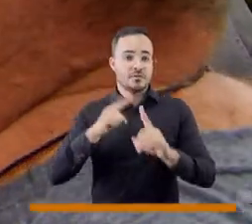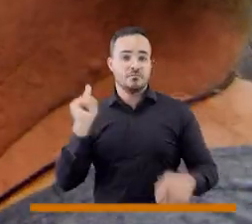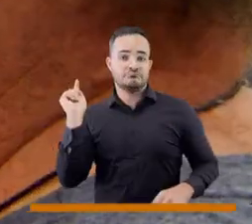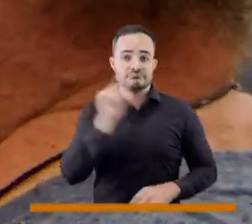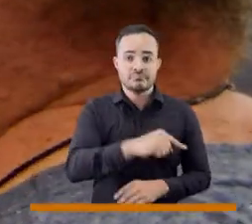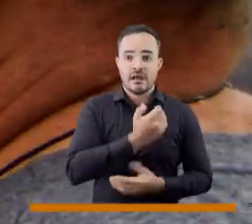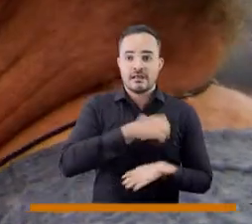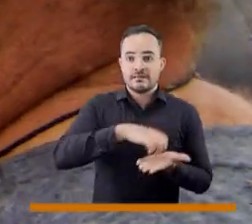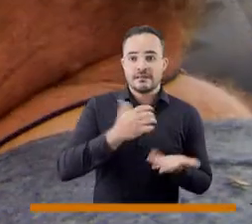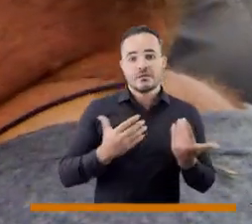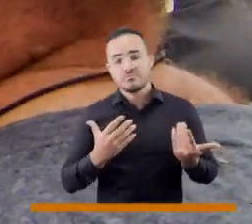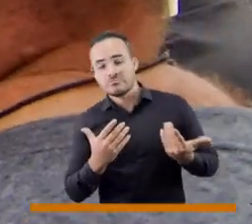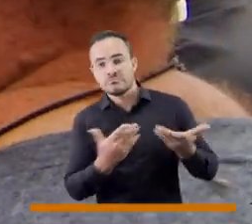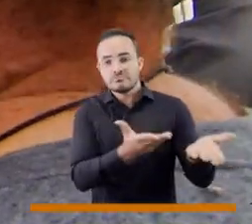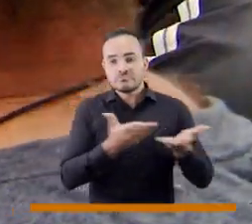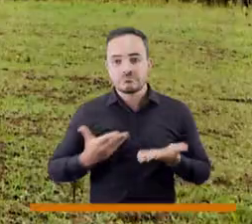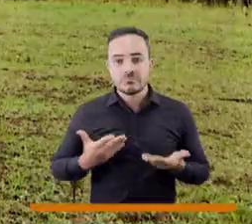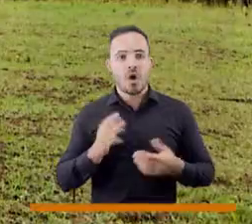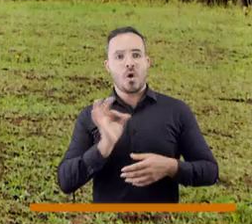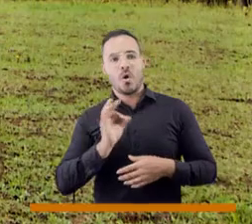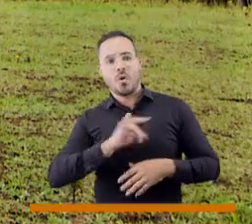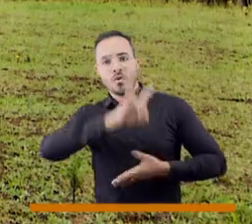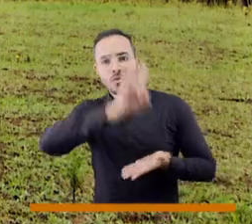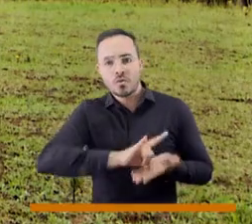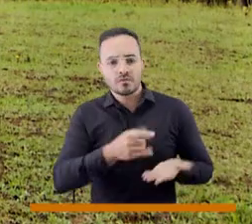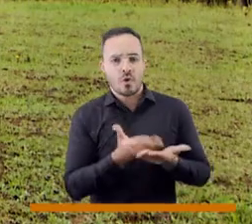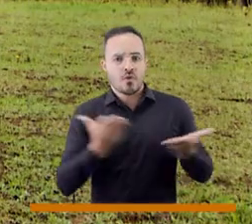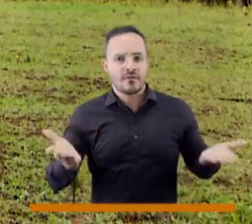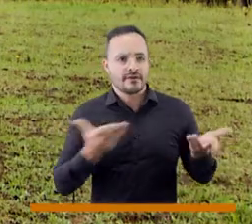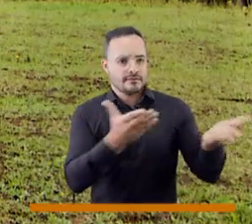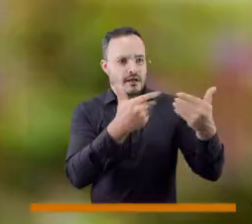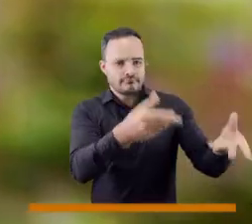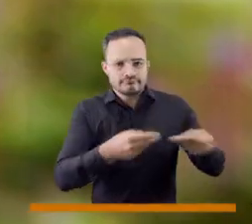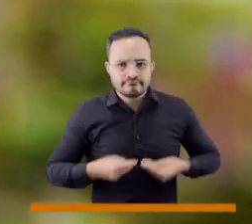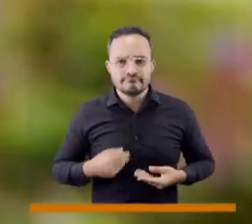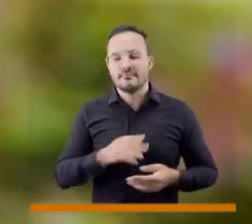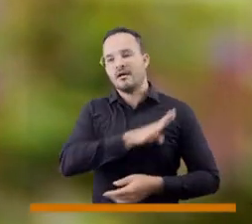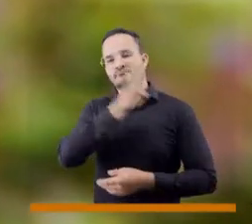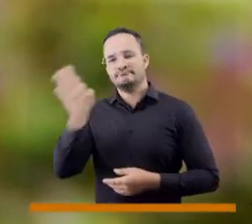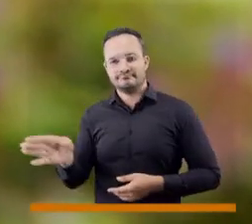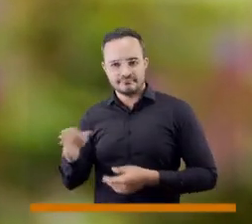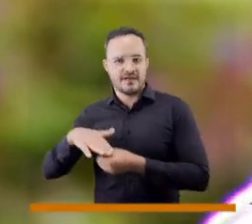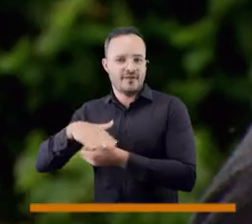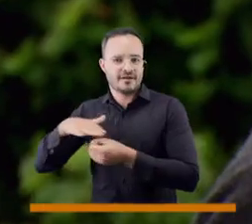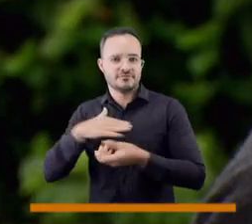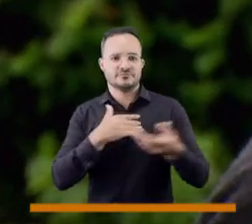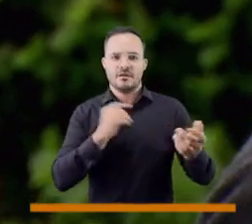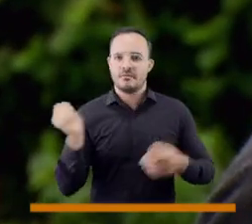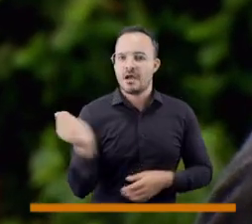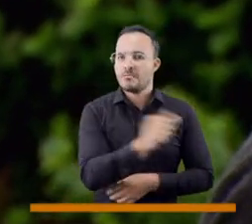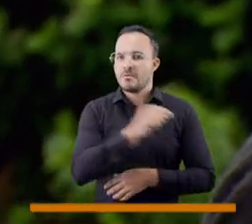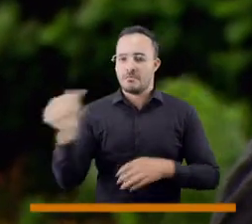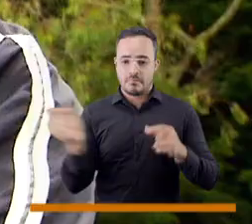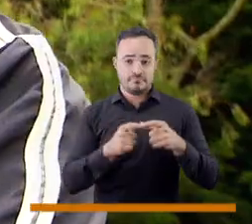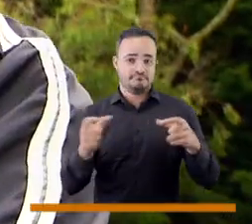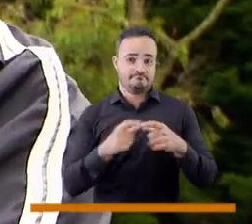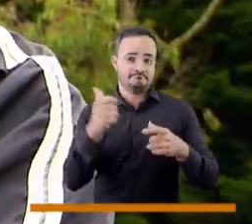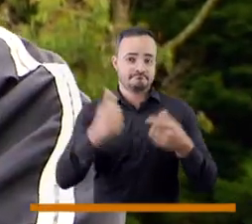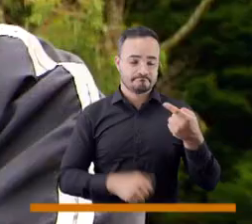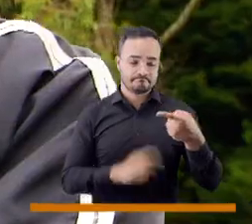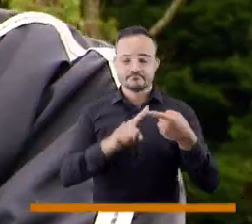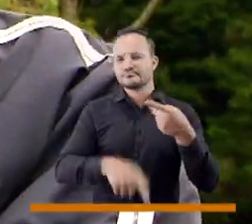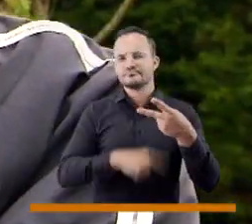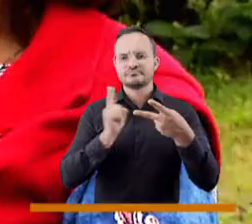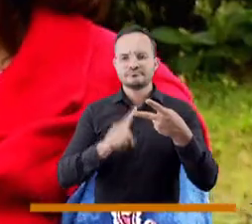administración para poder solicitar los beneficios, para poder bajar la oferta pública a sus barrios. Igual manera, habla acerca de una sesión